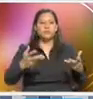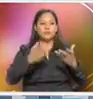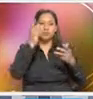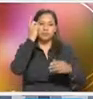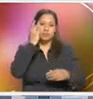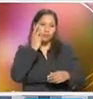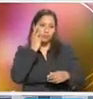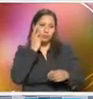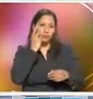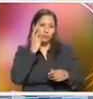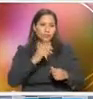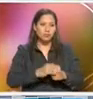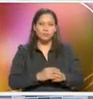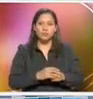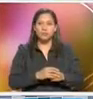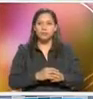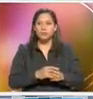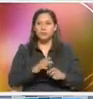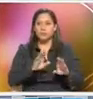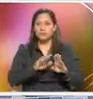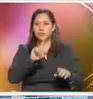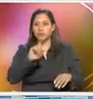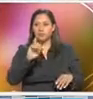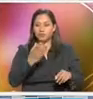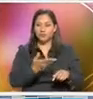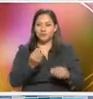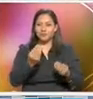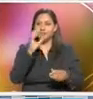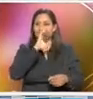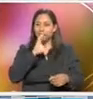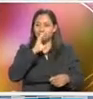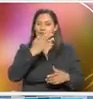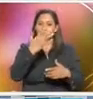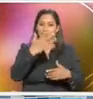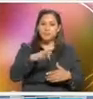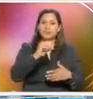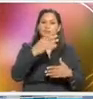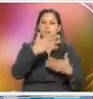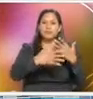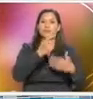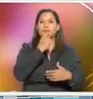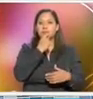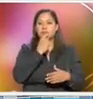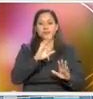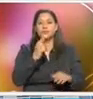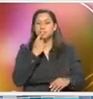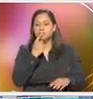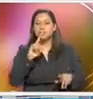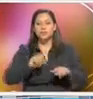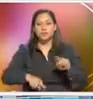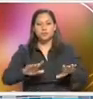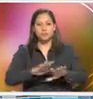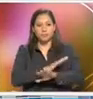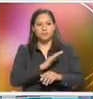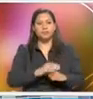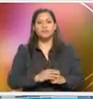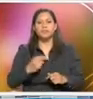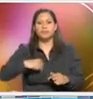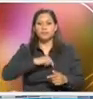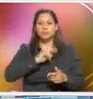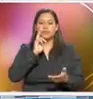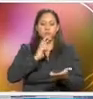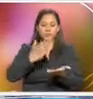¿no? Que te la puedes comer claro. sin problema. Entonces, una pasita en agua muy caliente, 10, 15 segundos y ya le quitan ese sabor tan Ok, fuerte, ¿no? perfecto. Vamos a